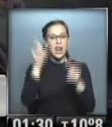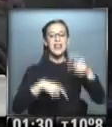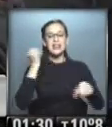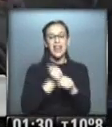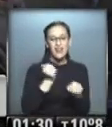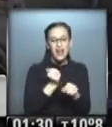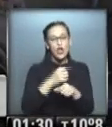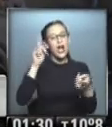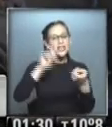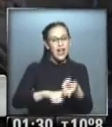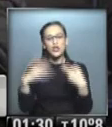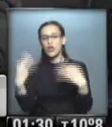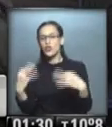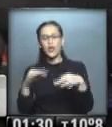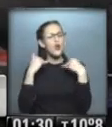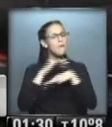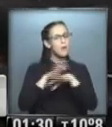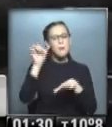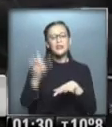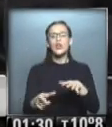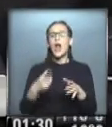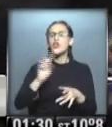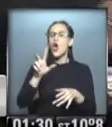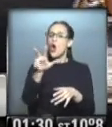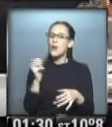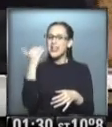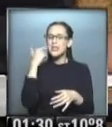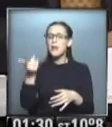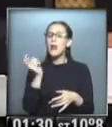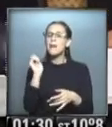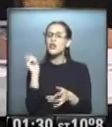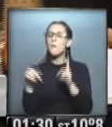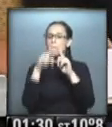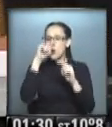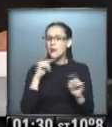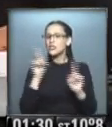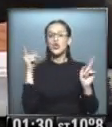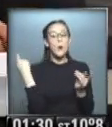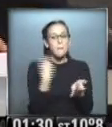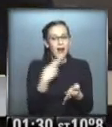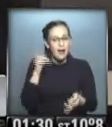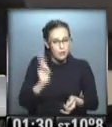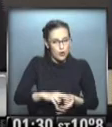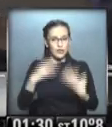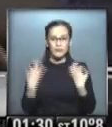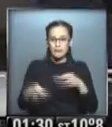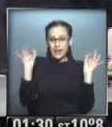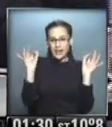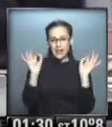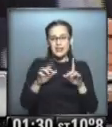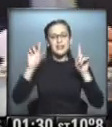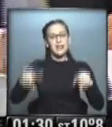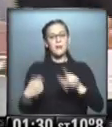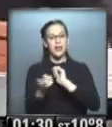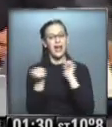no cobra sueldo bruto más de 15.000 pesos por mes, no paga impuesto a las ganancias. Hemos también